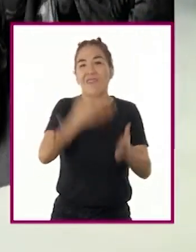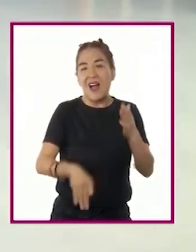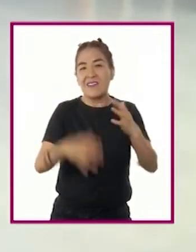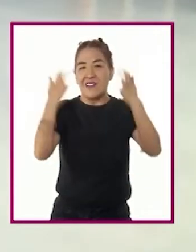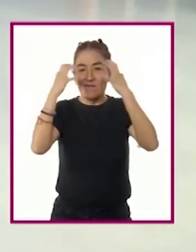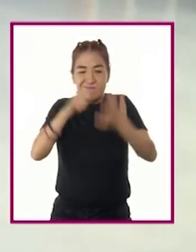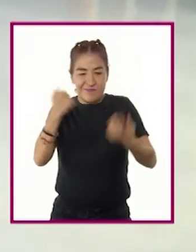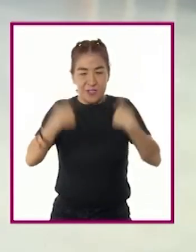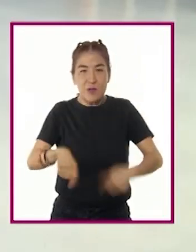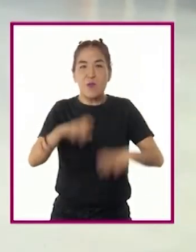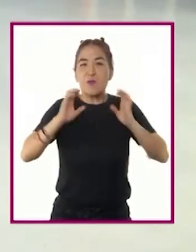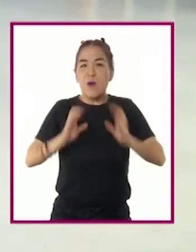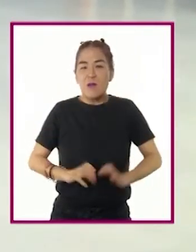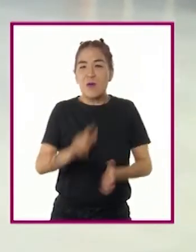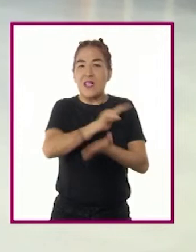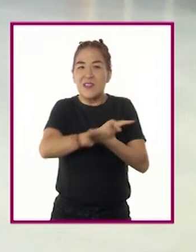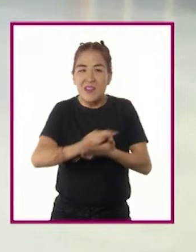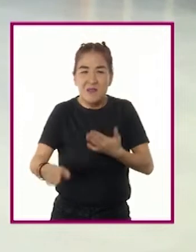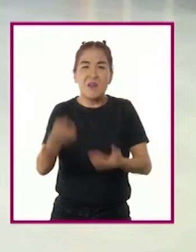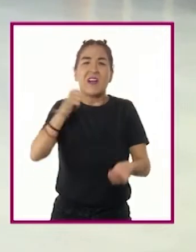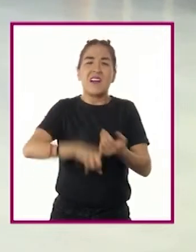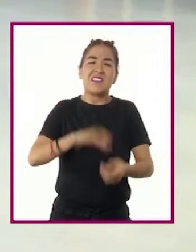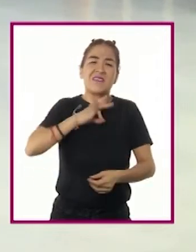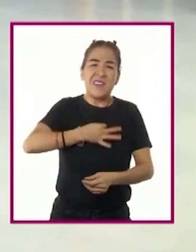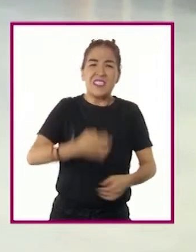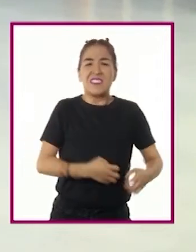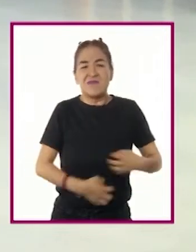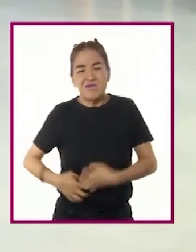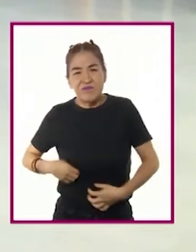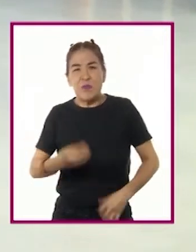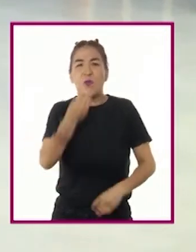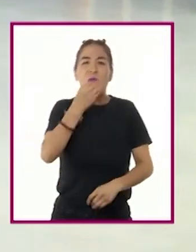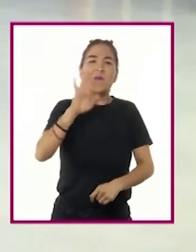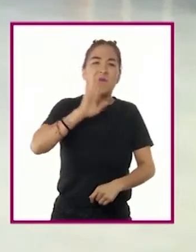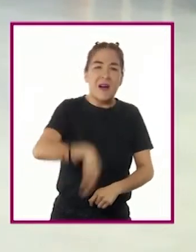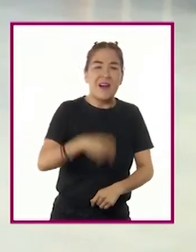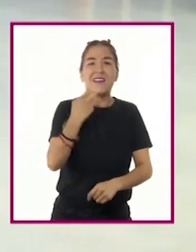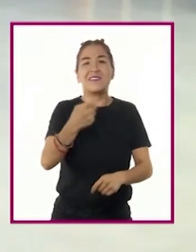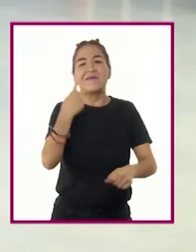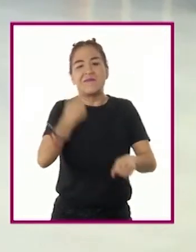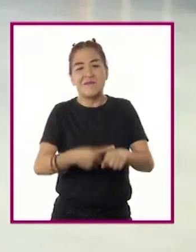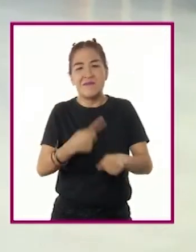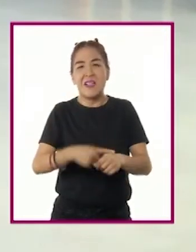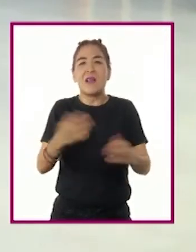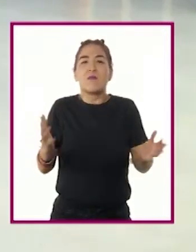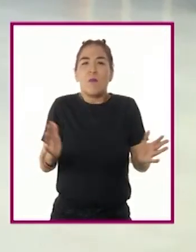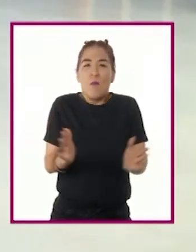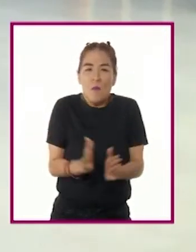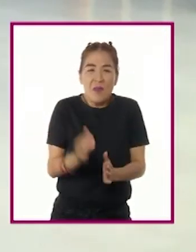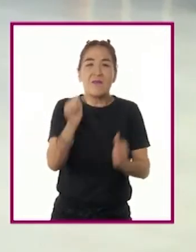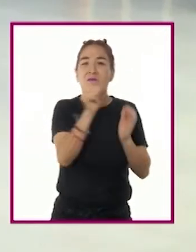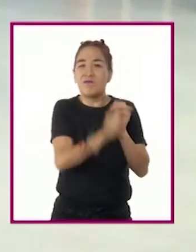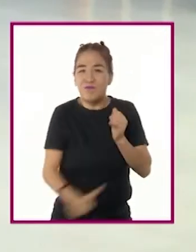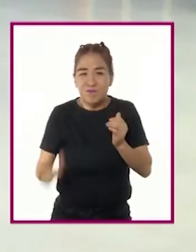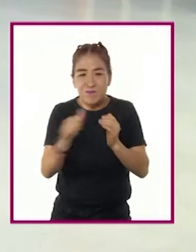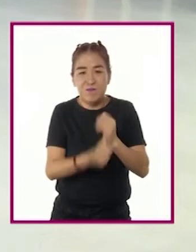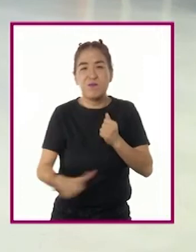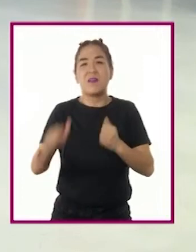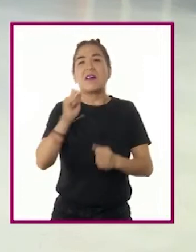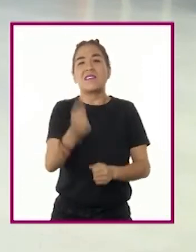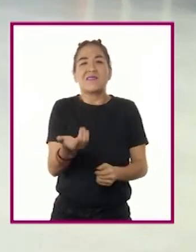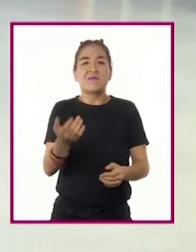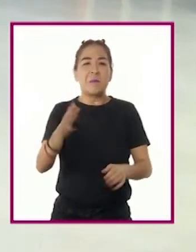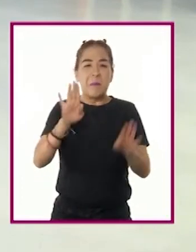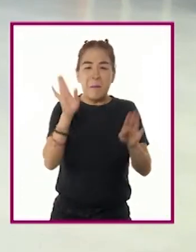higiene, infecciones intestinales, respiratorias y desnutrición. Las diarreas, la